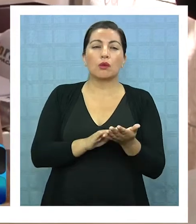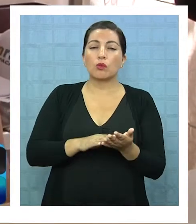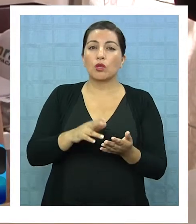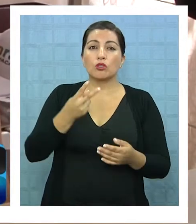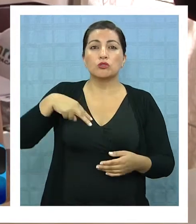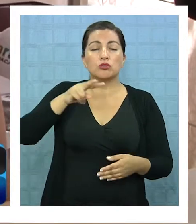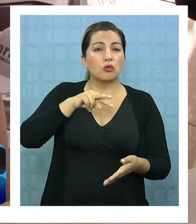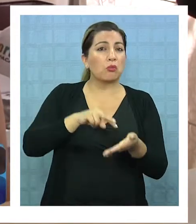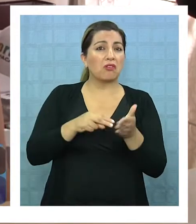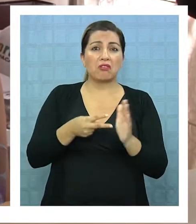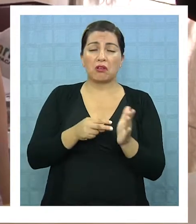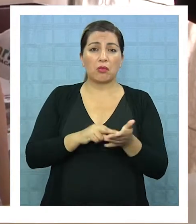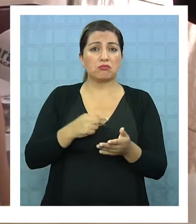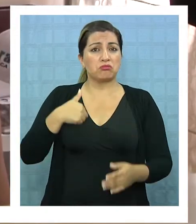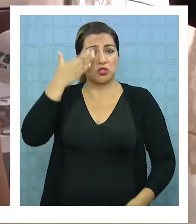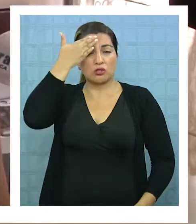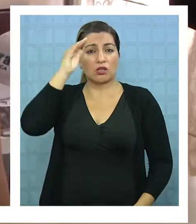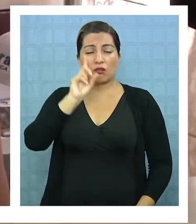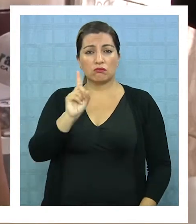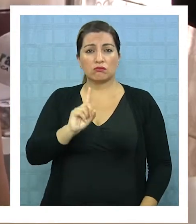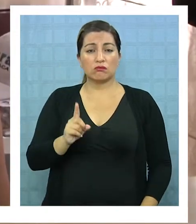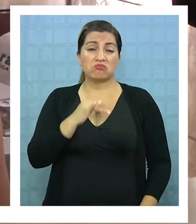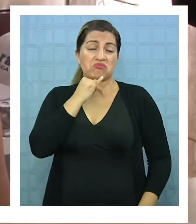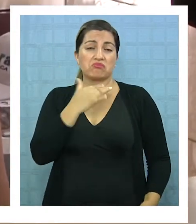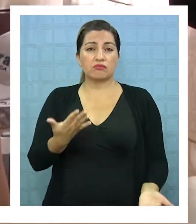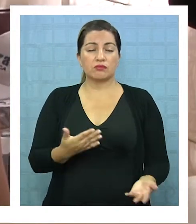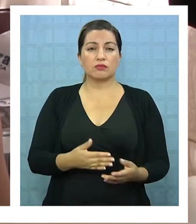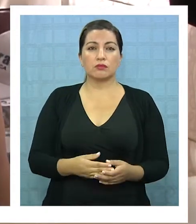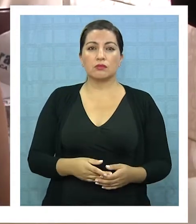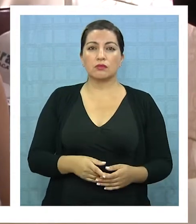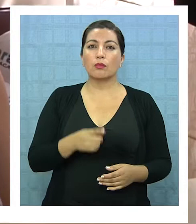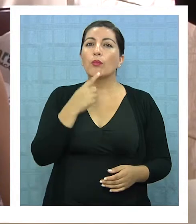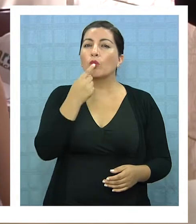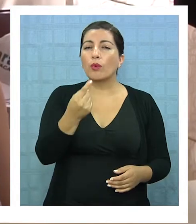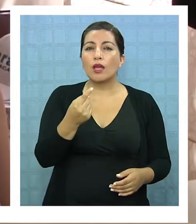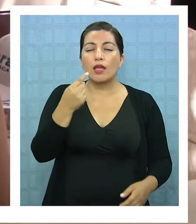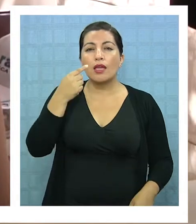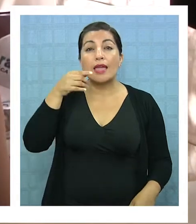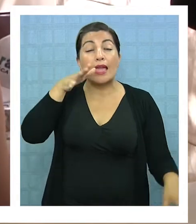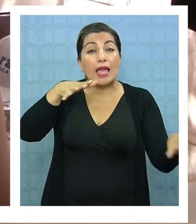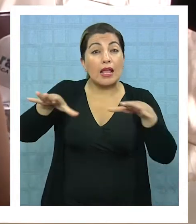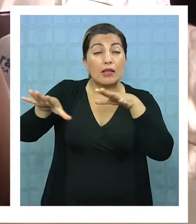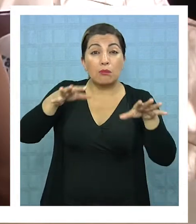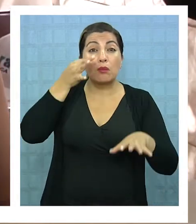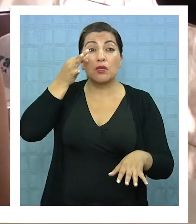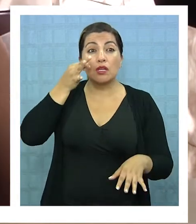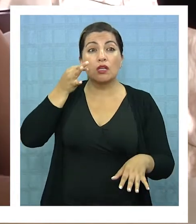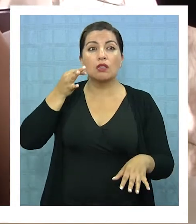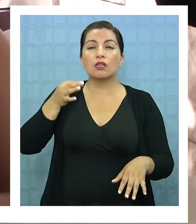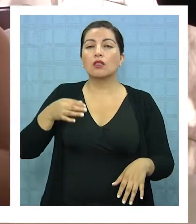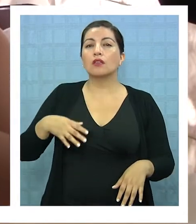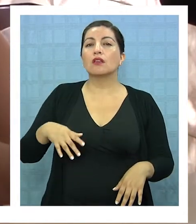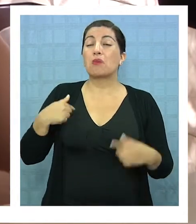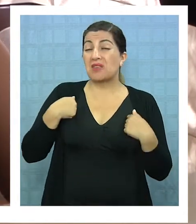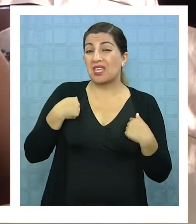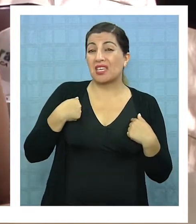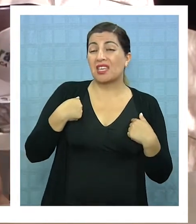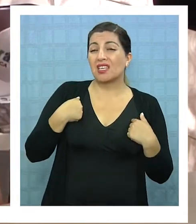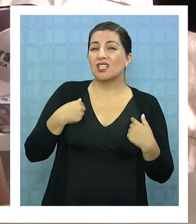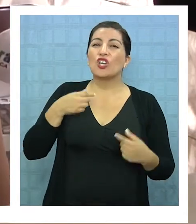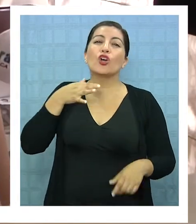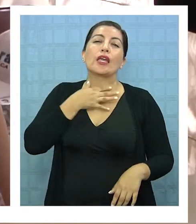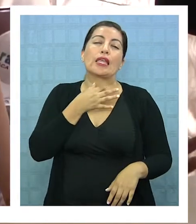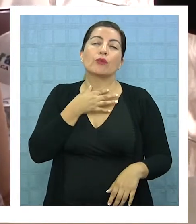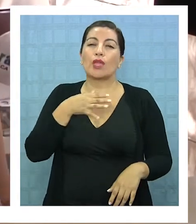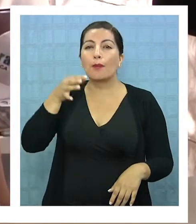inconveniente adicional a eso, yo creo que no, o no sé. ¿No les preocupa no ver el mar? A mí, bueno, si quiero ir a ver el mar, me acerco a la